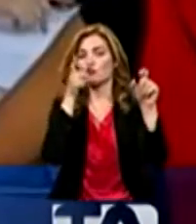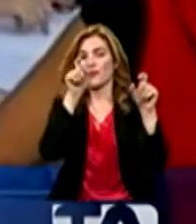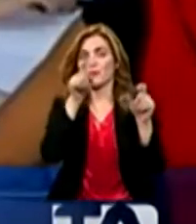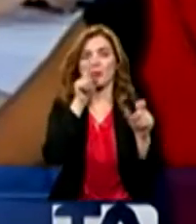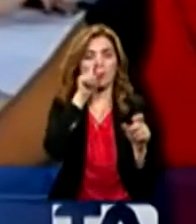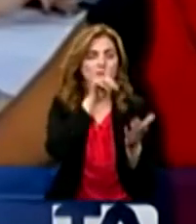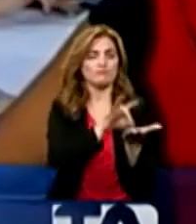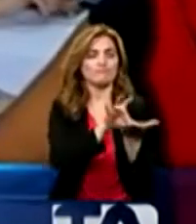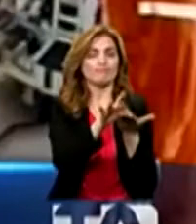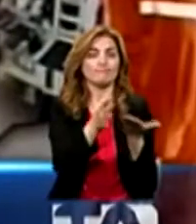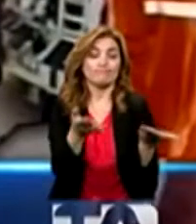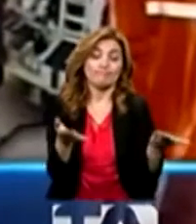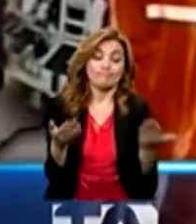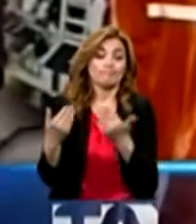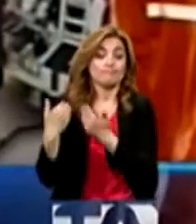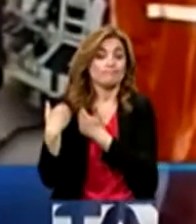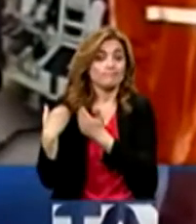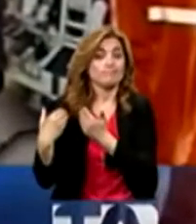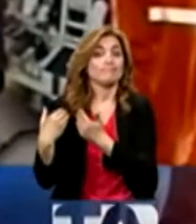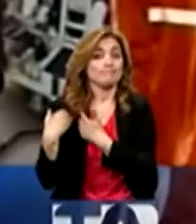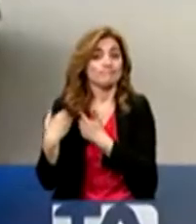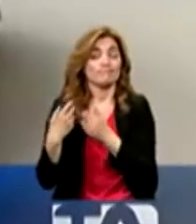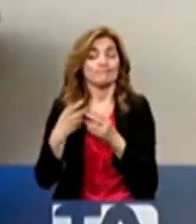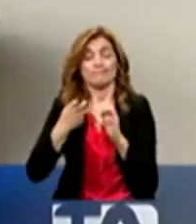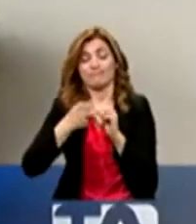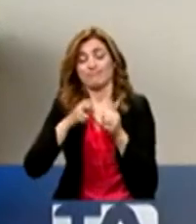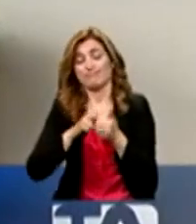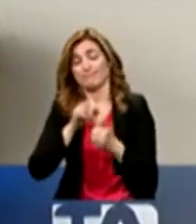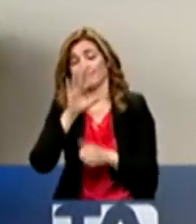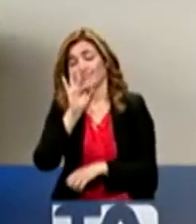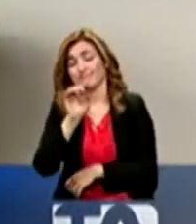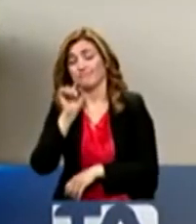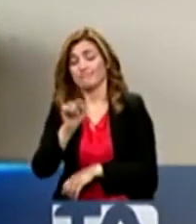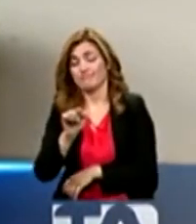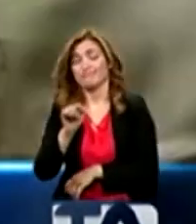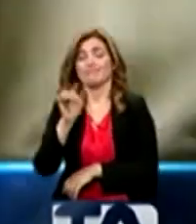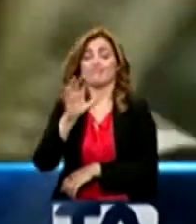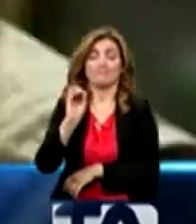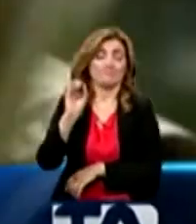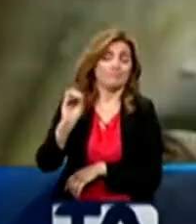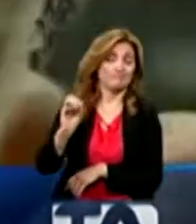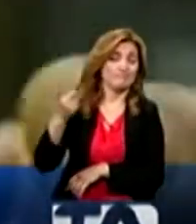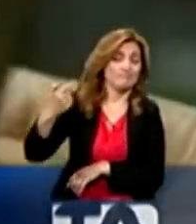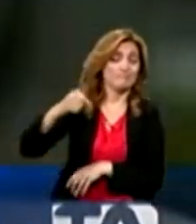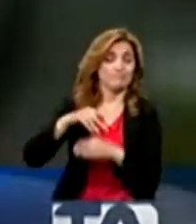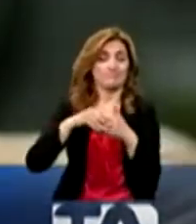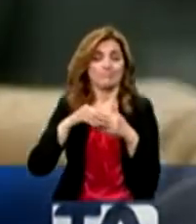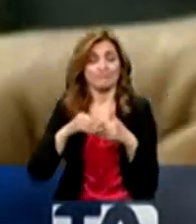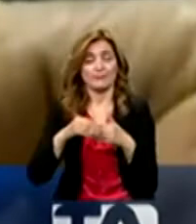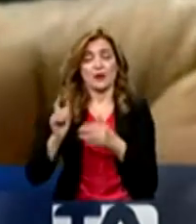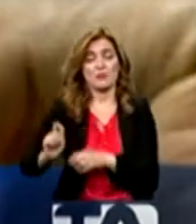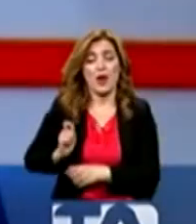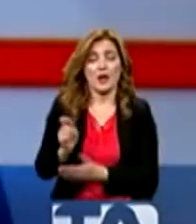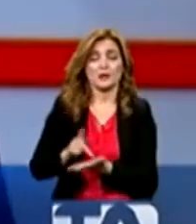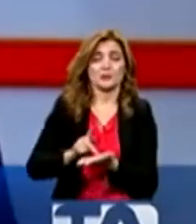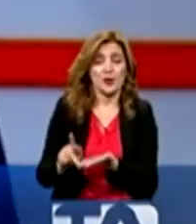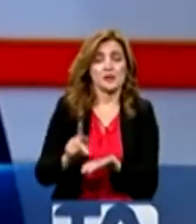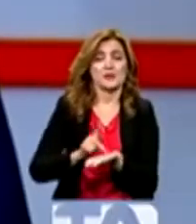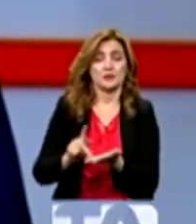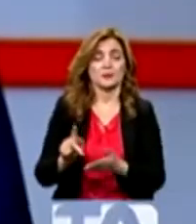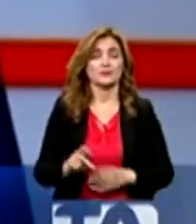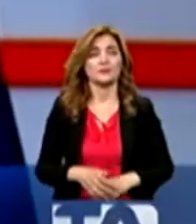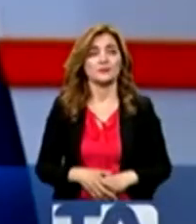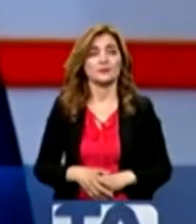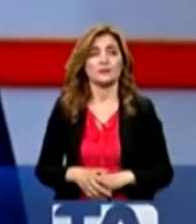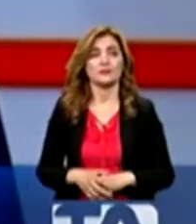que es una medida responsable ante el gasto de casi 9.500 millones de dólares solo en sueldos. Se garantiza